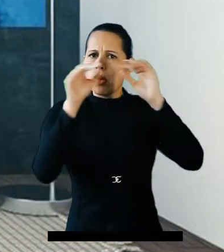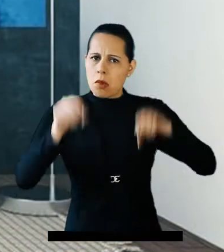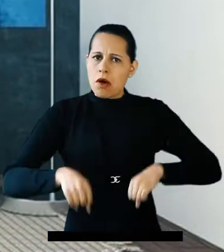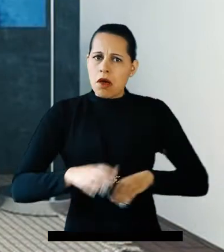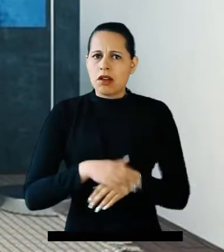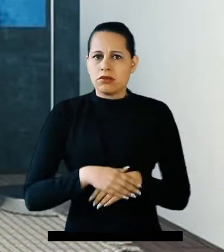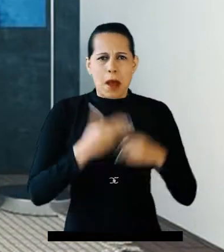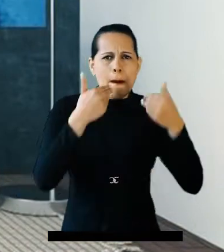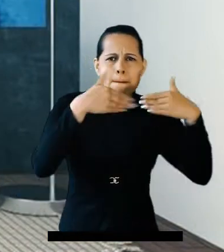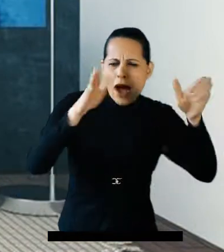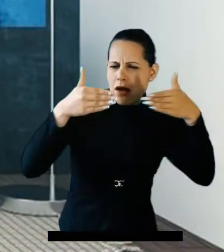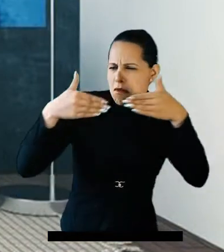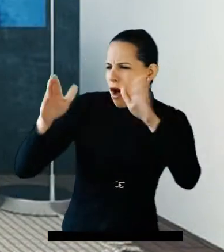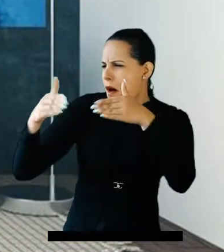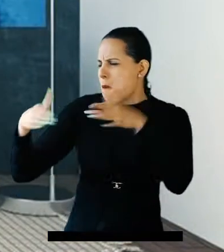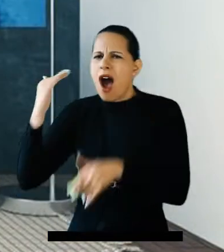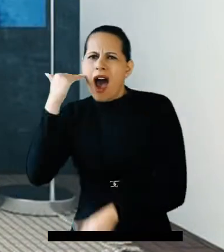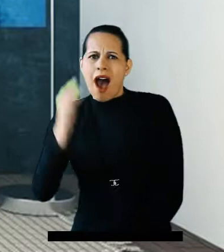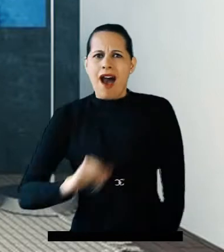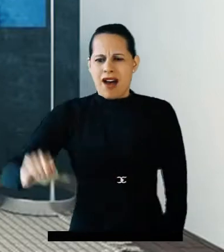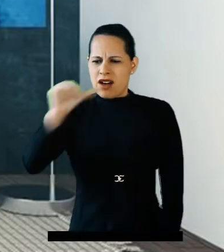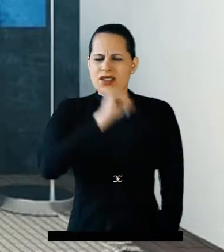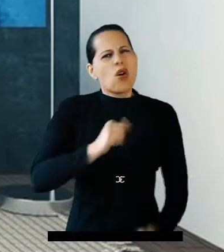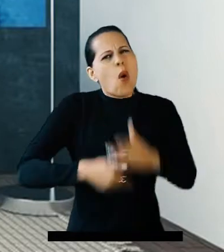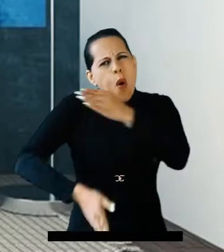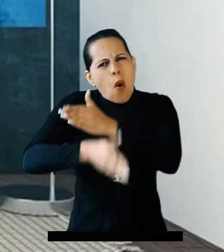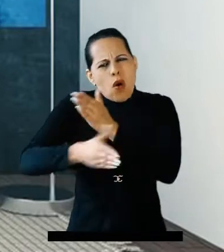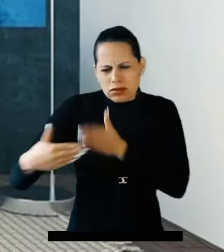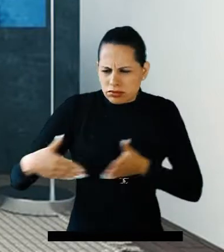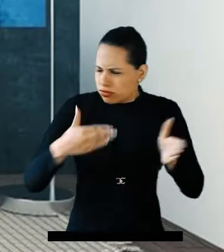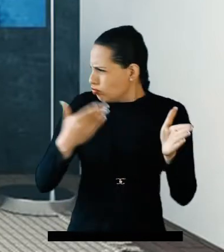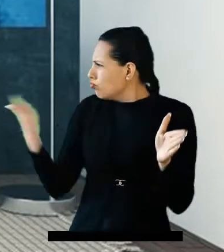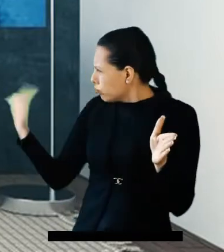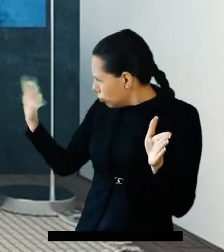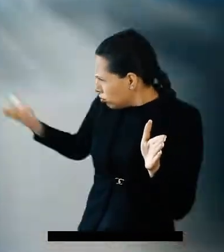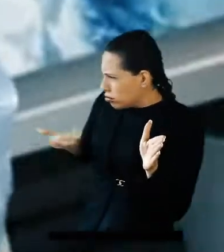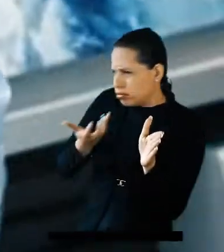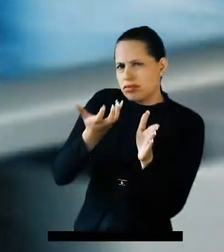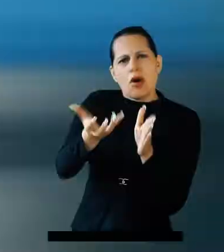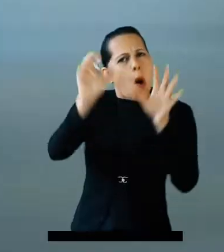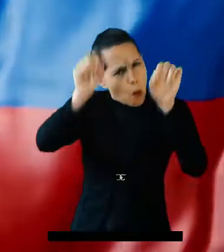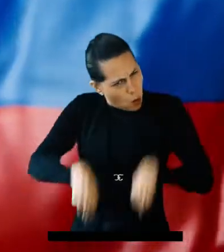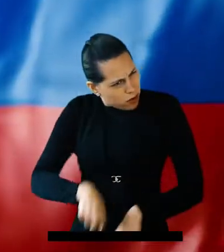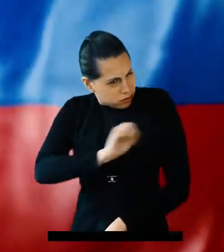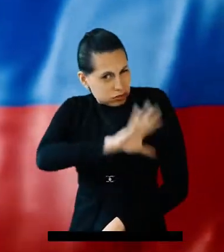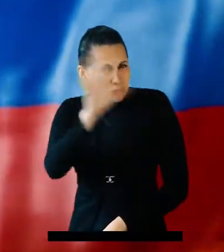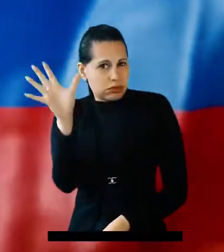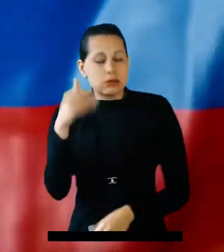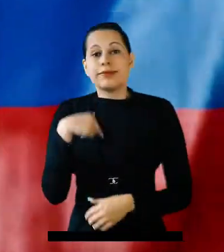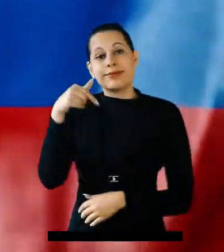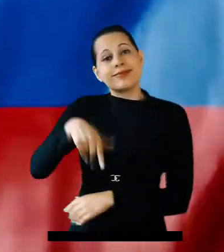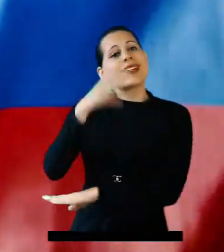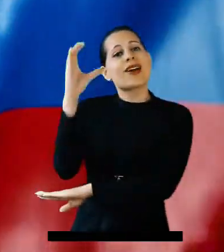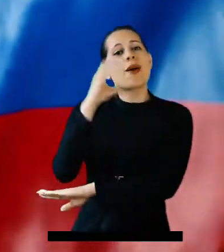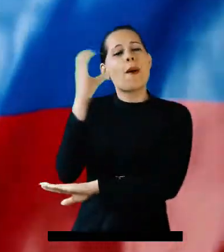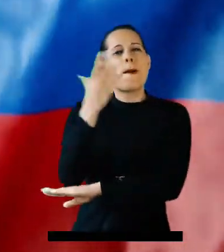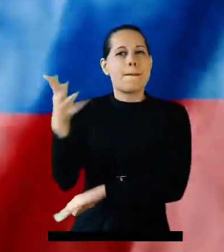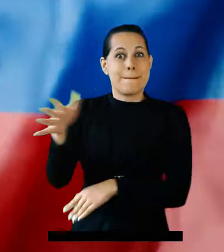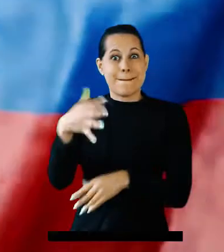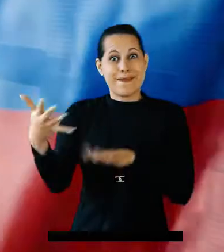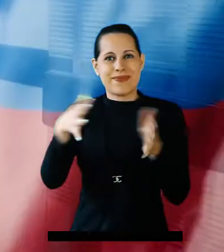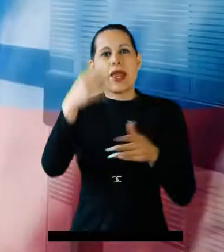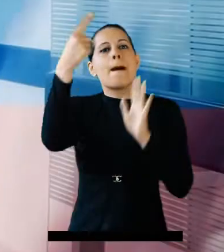puertas para más mujeres que vienen atrás, para que sigan este camino. Todas podemos. ¿Por qué no? En Colombia hay alrededor